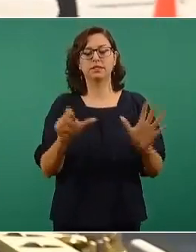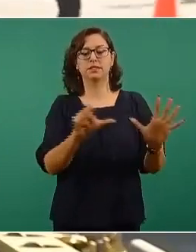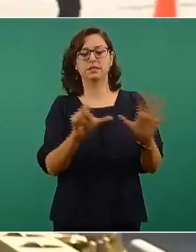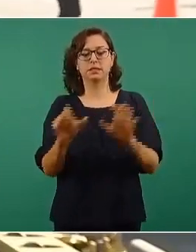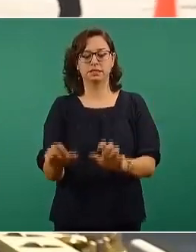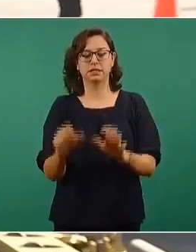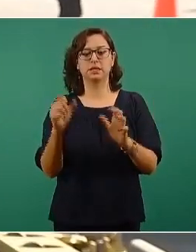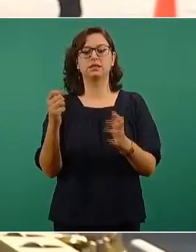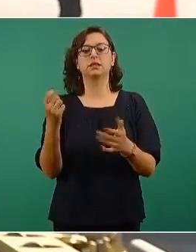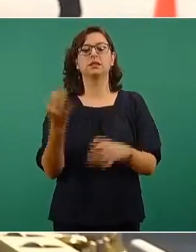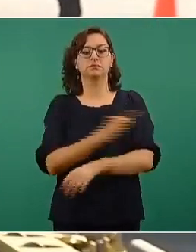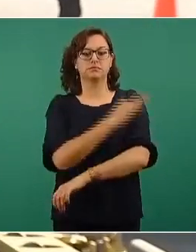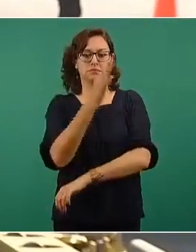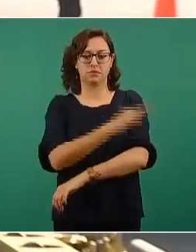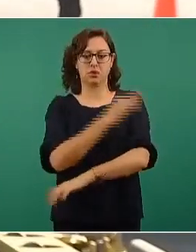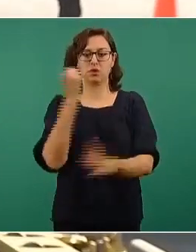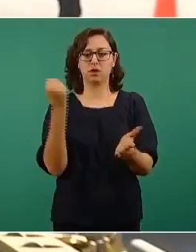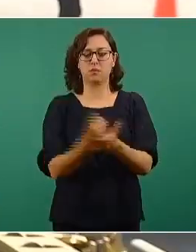327.600 dosis de Pfizer,